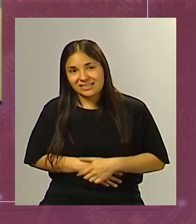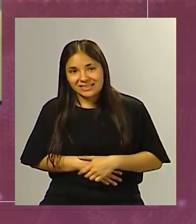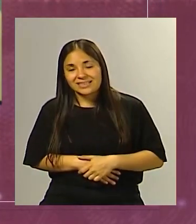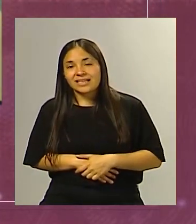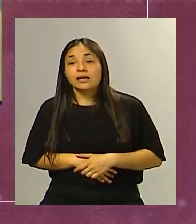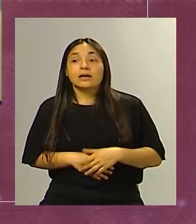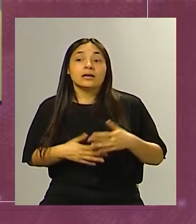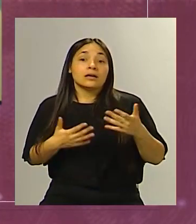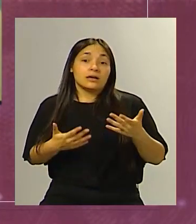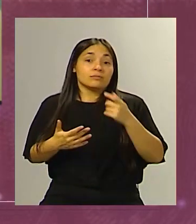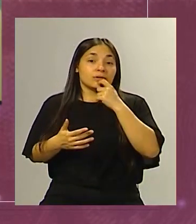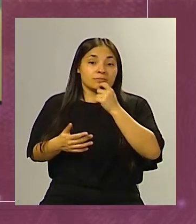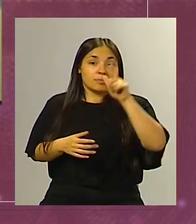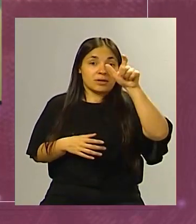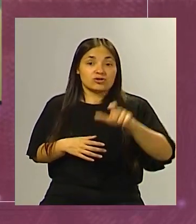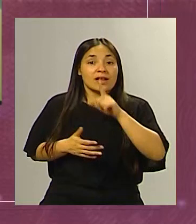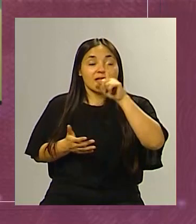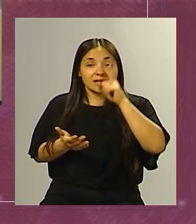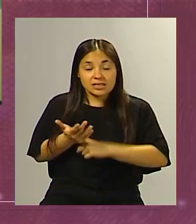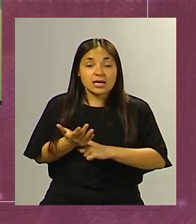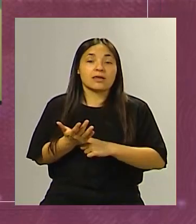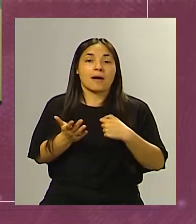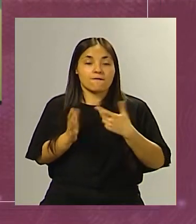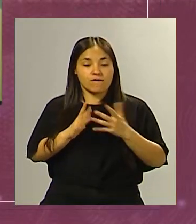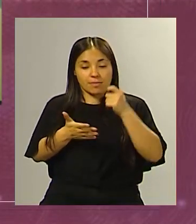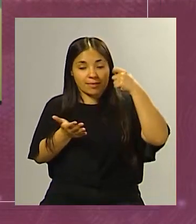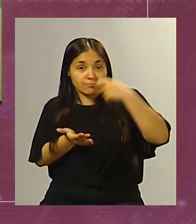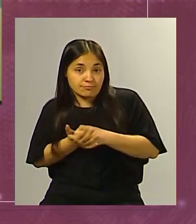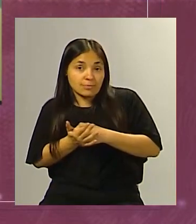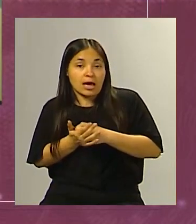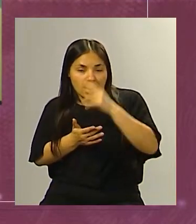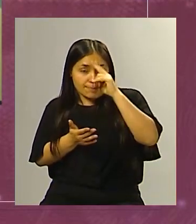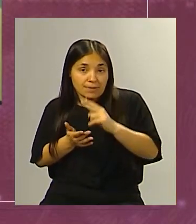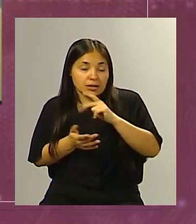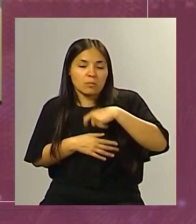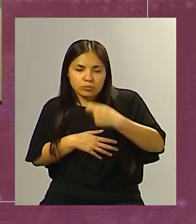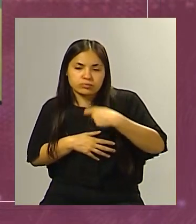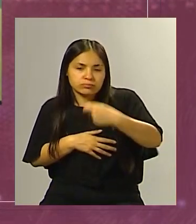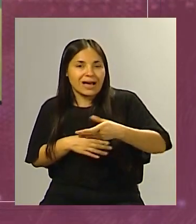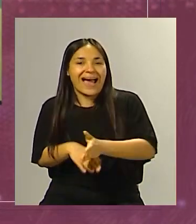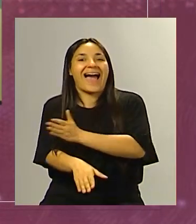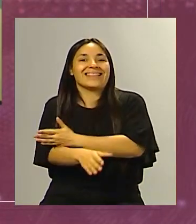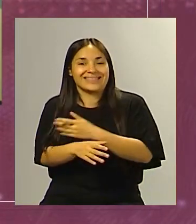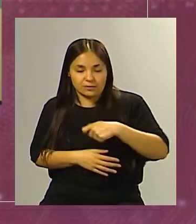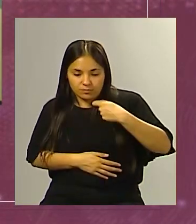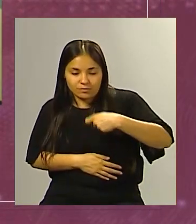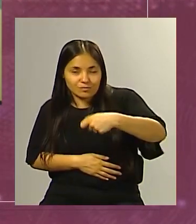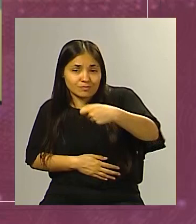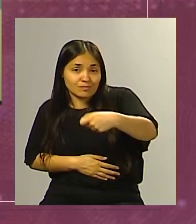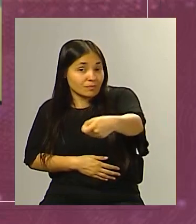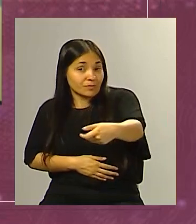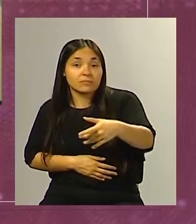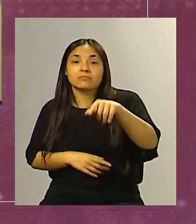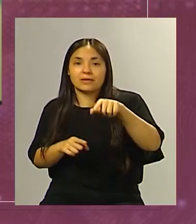recién, quien decide, elige su forma de pago y la respeta y lo hace con un tiempo prolongado, como se hace